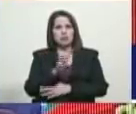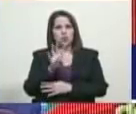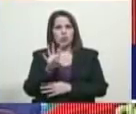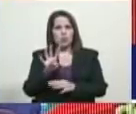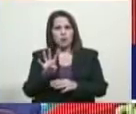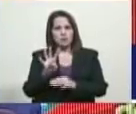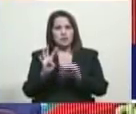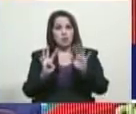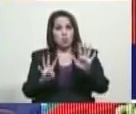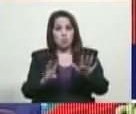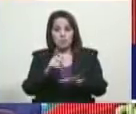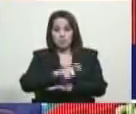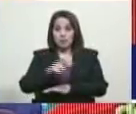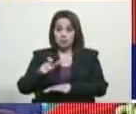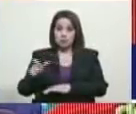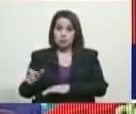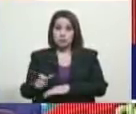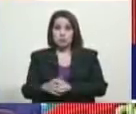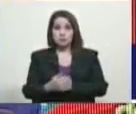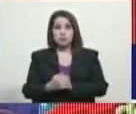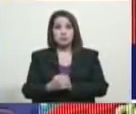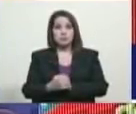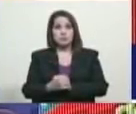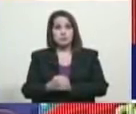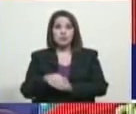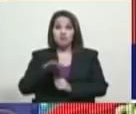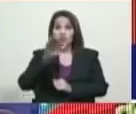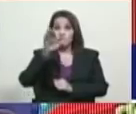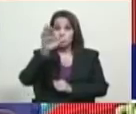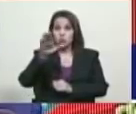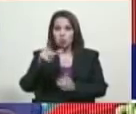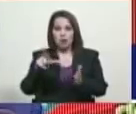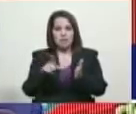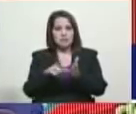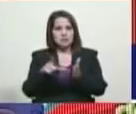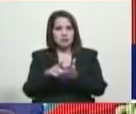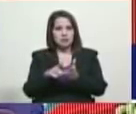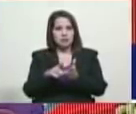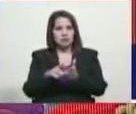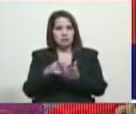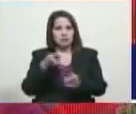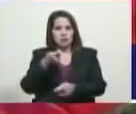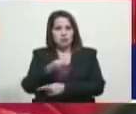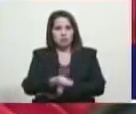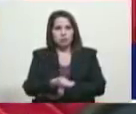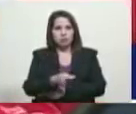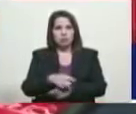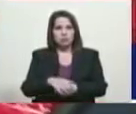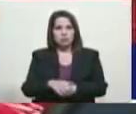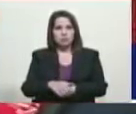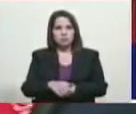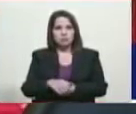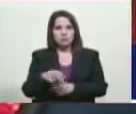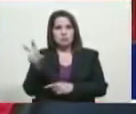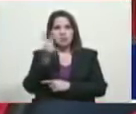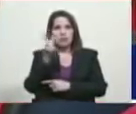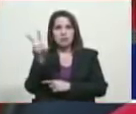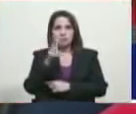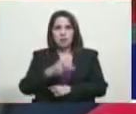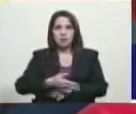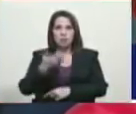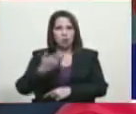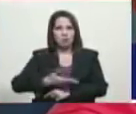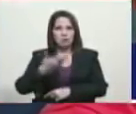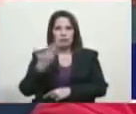151.149 compatriotas, futuros bachilleres de la República. Muy importante,